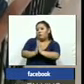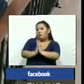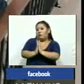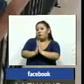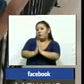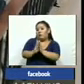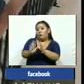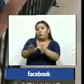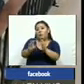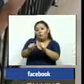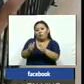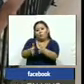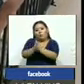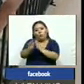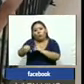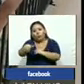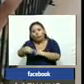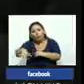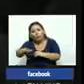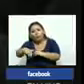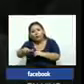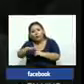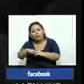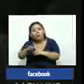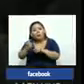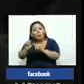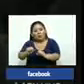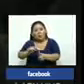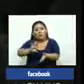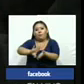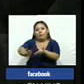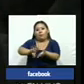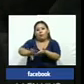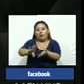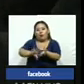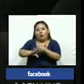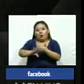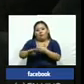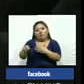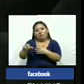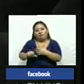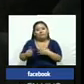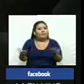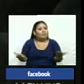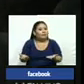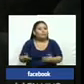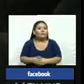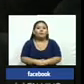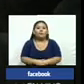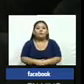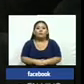en otra jurisdicción que se les cancele lo que son los daños y perjuicios.